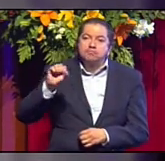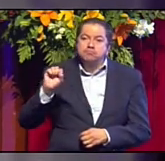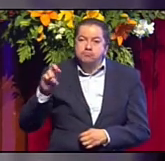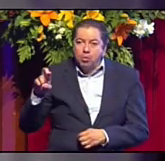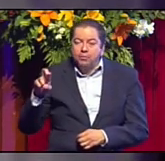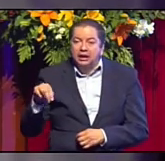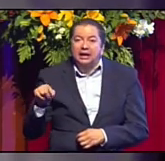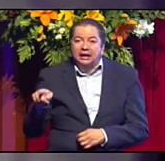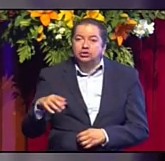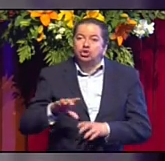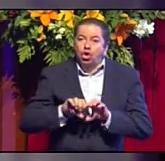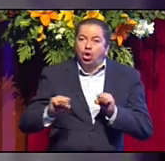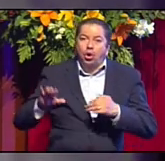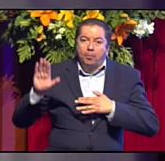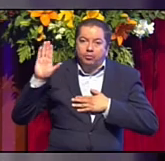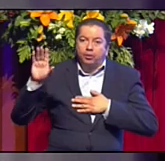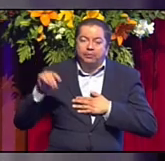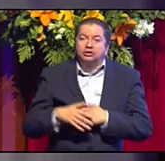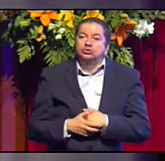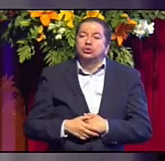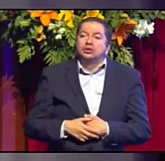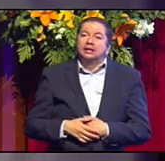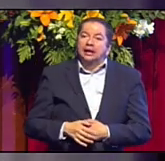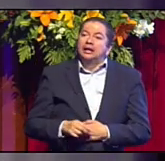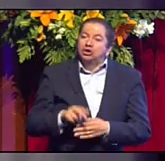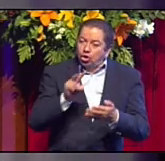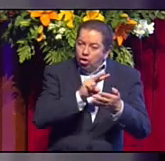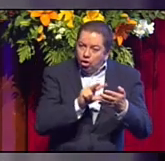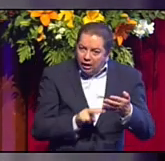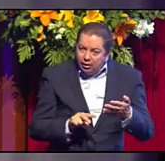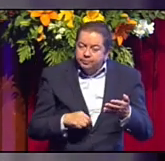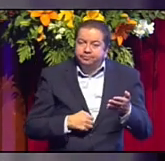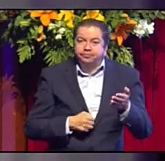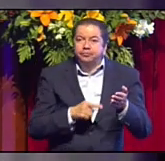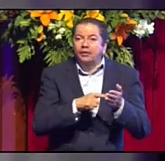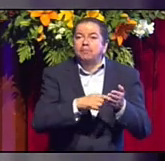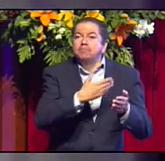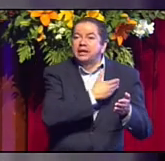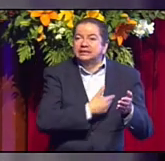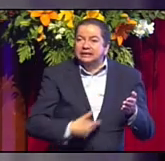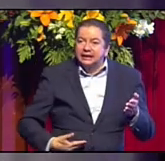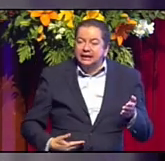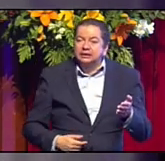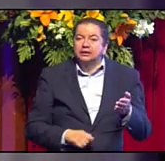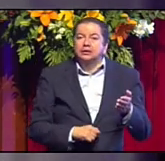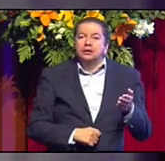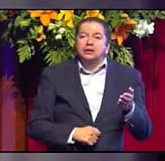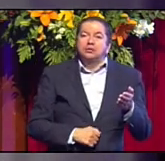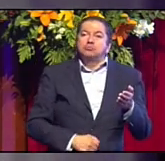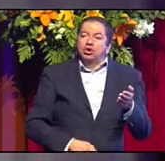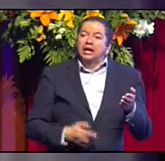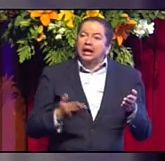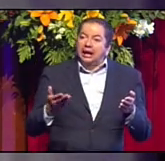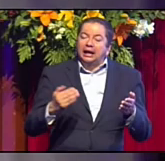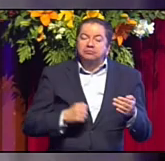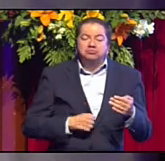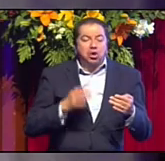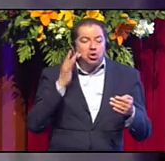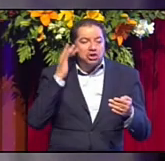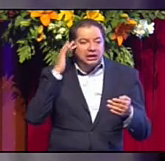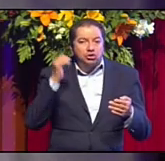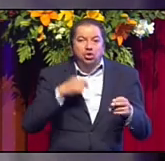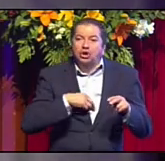comprometió que si él no ha visto el oficio, lo lea al presidente de la República, porque él también ha demostrado su satisfacción con esta